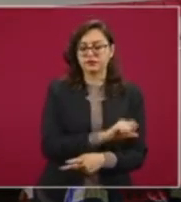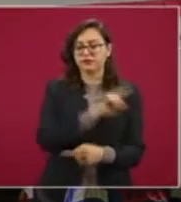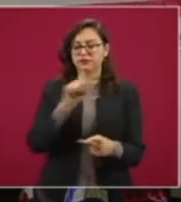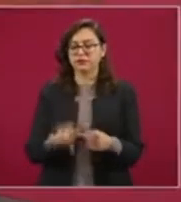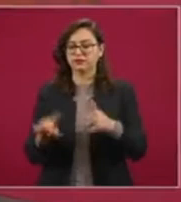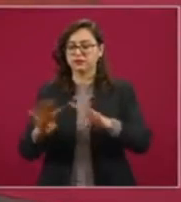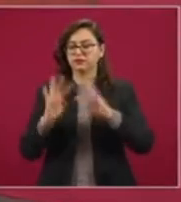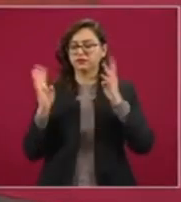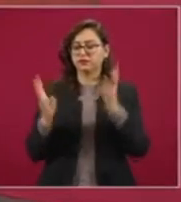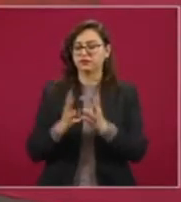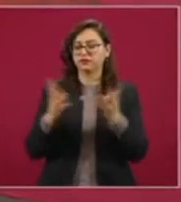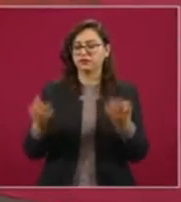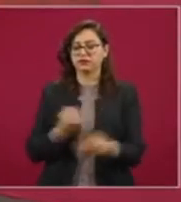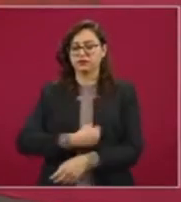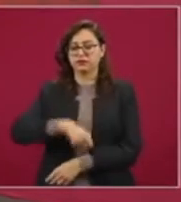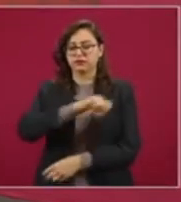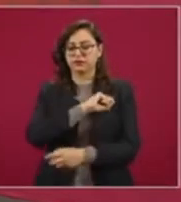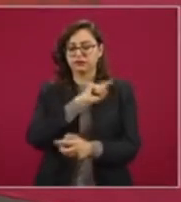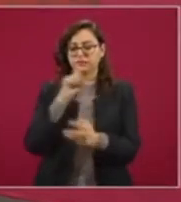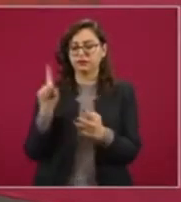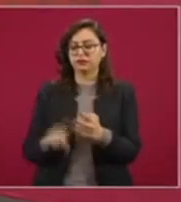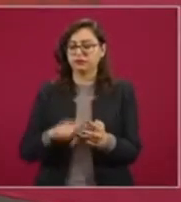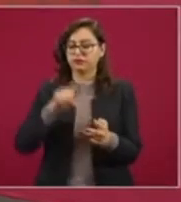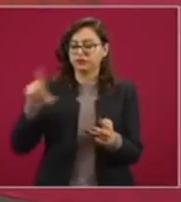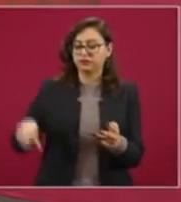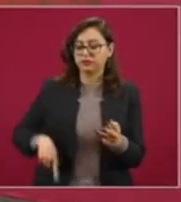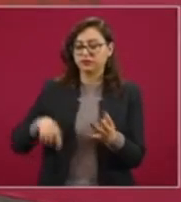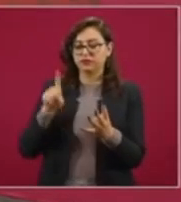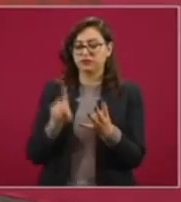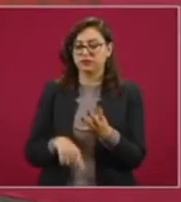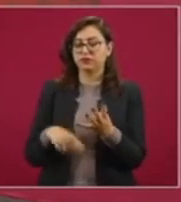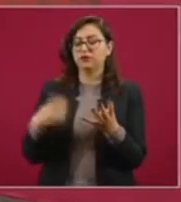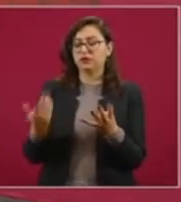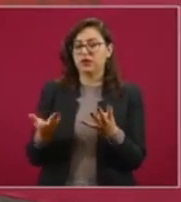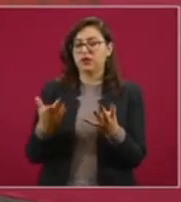gobierno, así como con la Secretaría de Relaciones Exteriores y Funsalud. Muchas gracias.